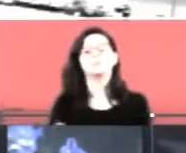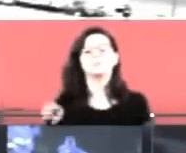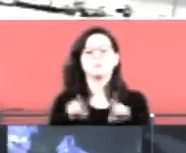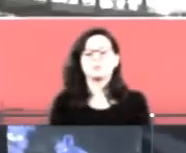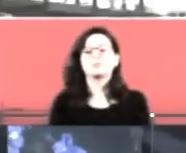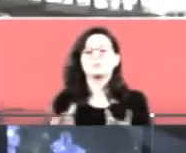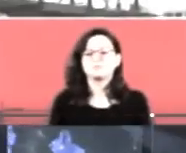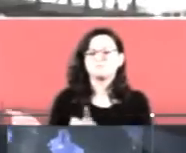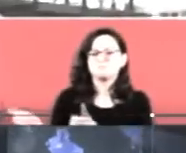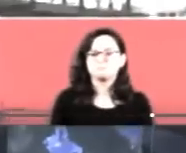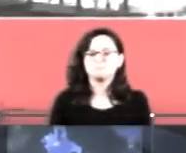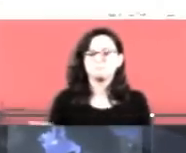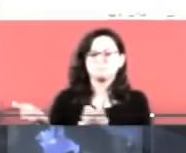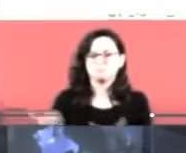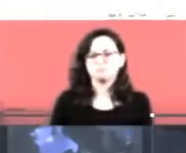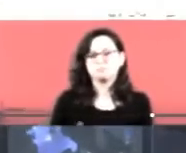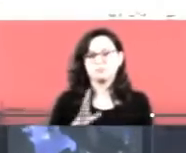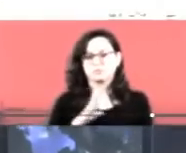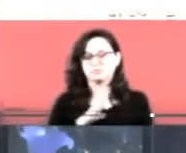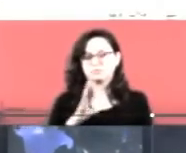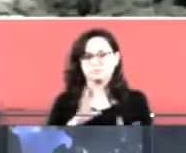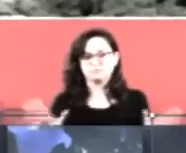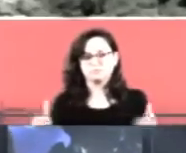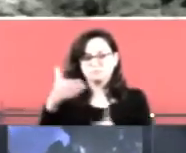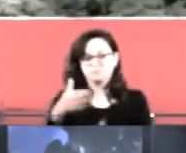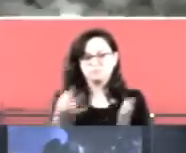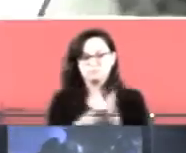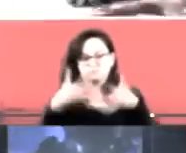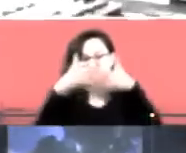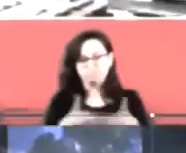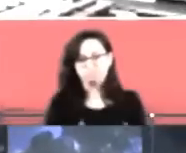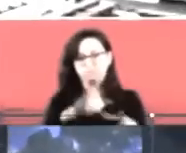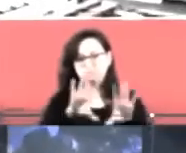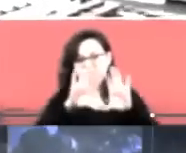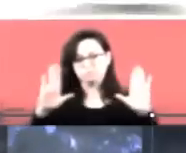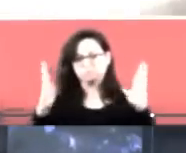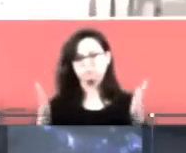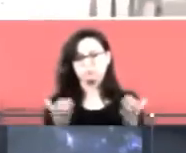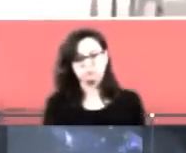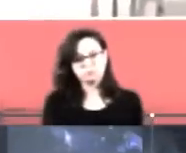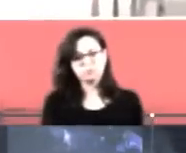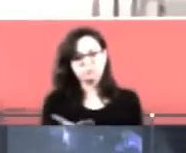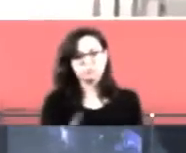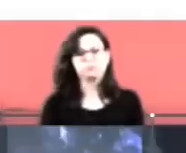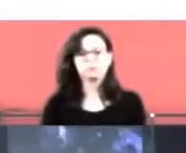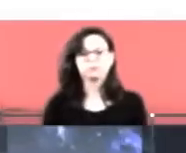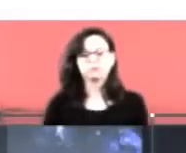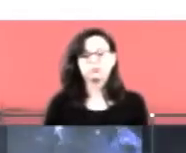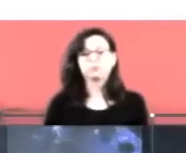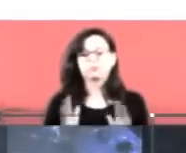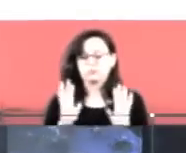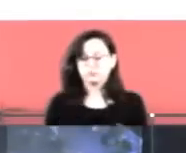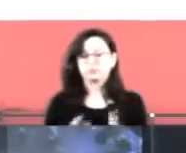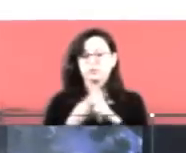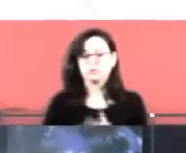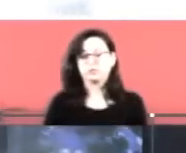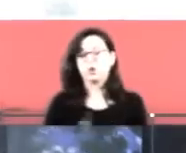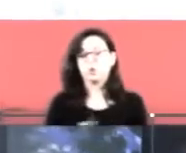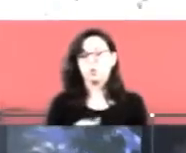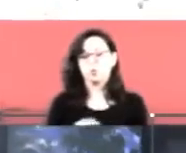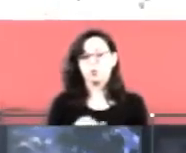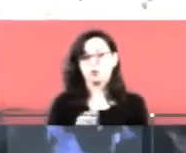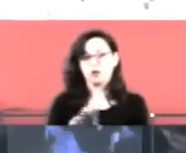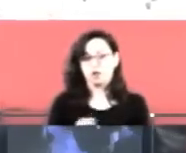sido mucho más barato. Y no nada más eso, la ampliación de la infraestructura. No estaba considerado que se hiciera,